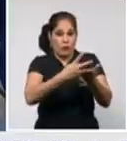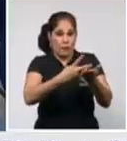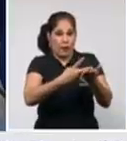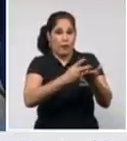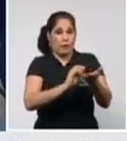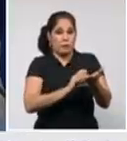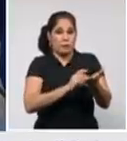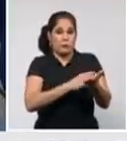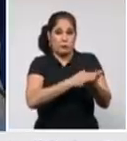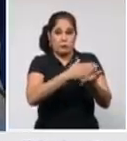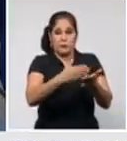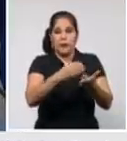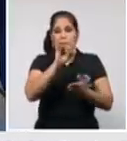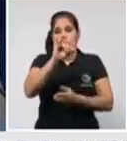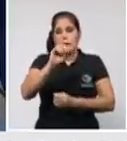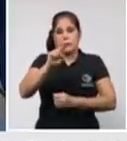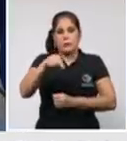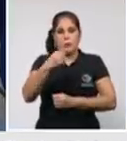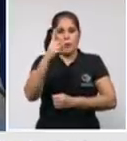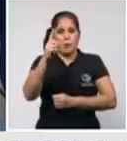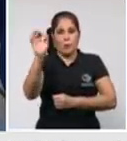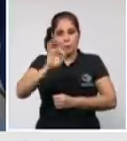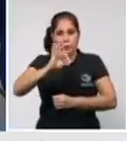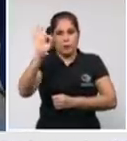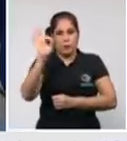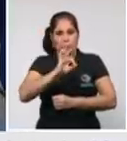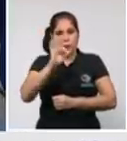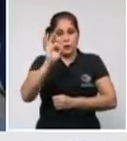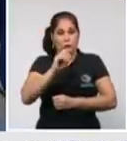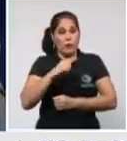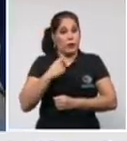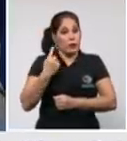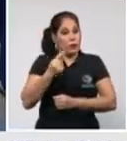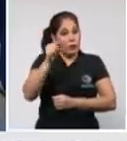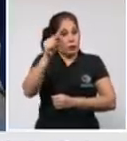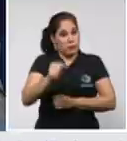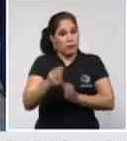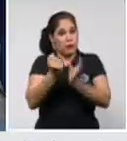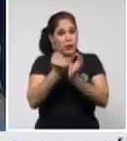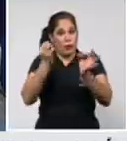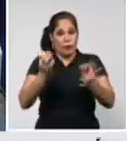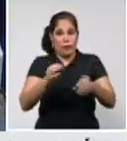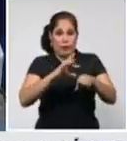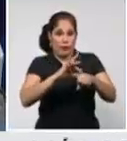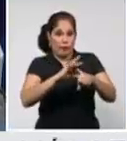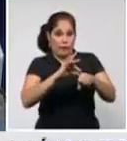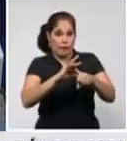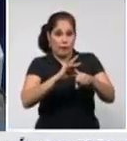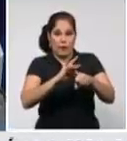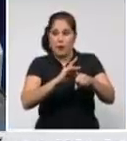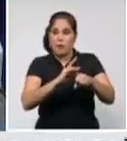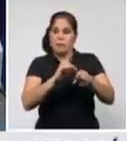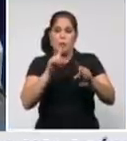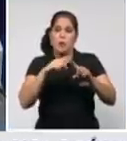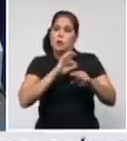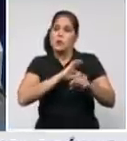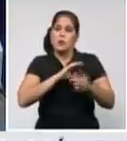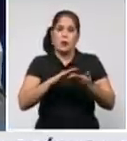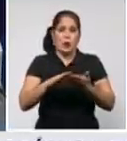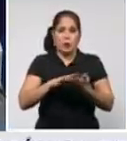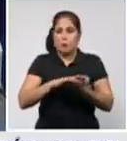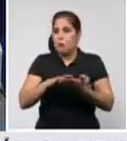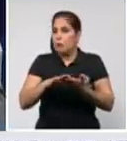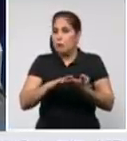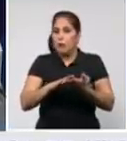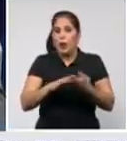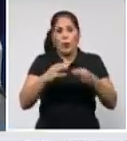el 70,1% de todos los diagnosticados pues tampoco ha tenido síntomas.